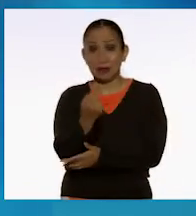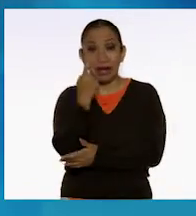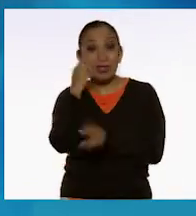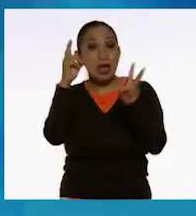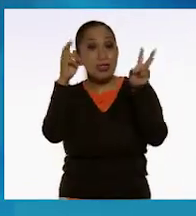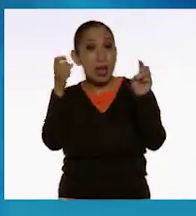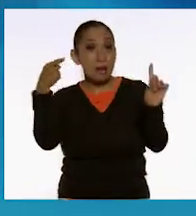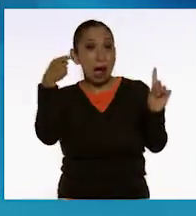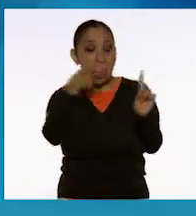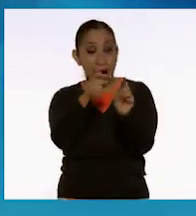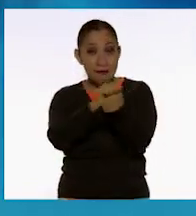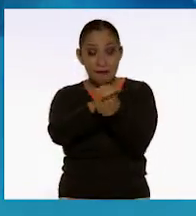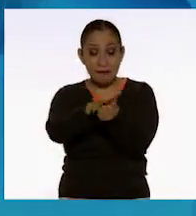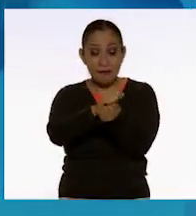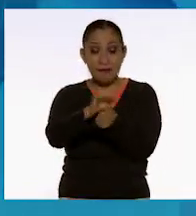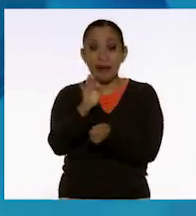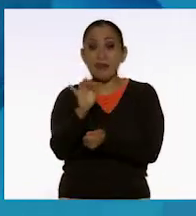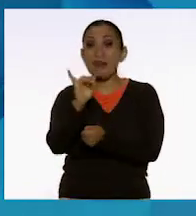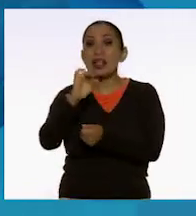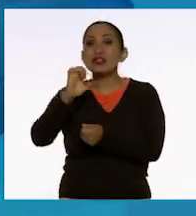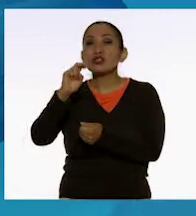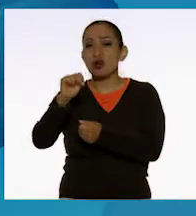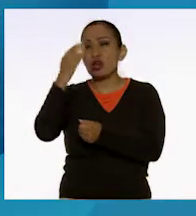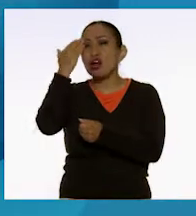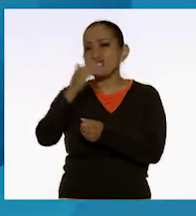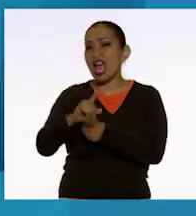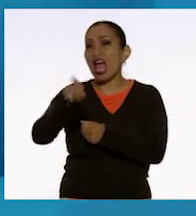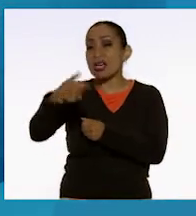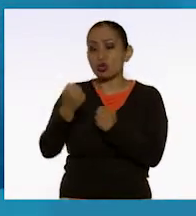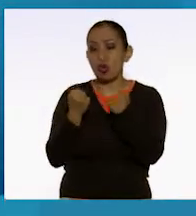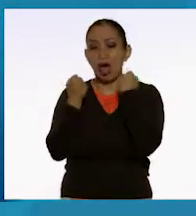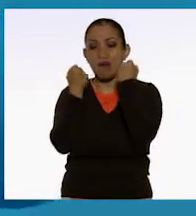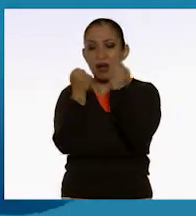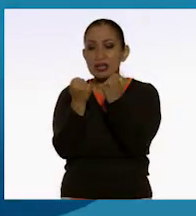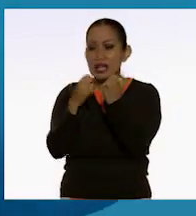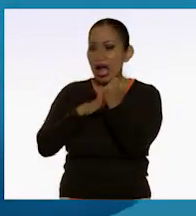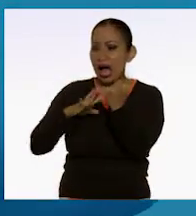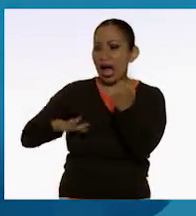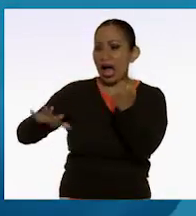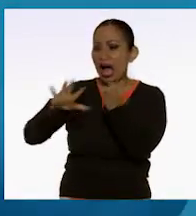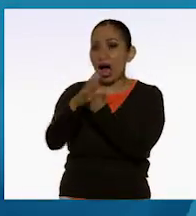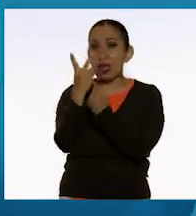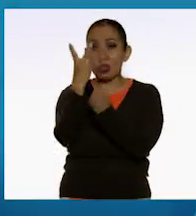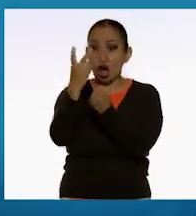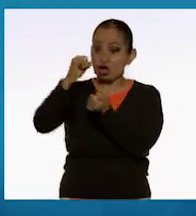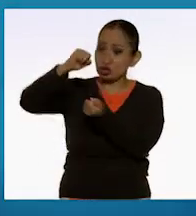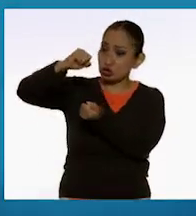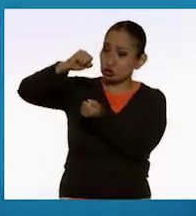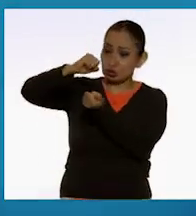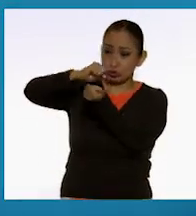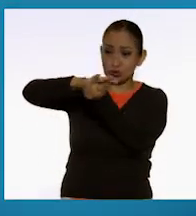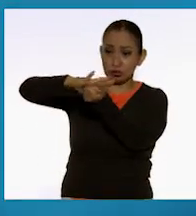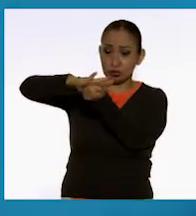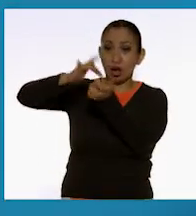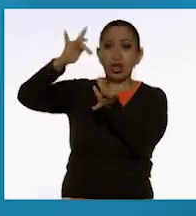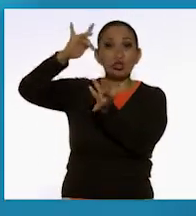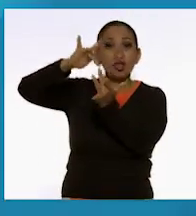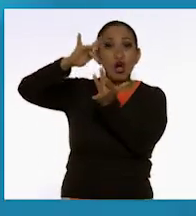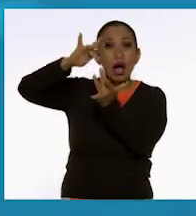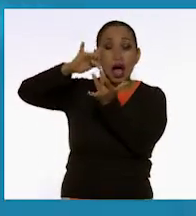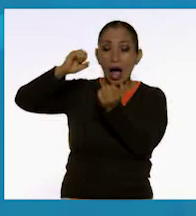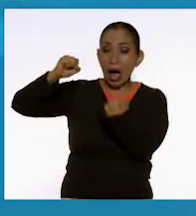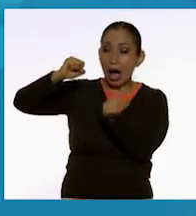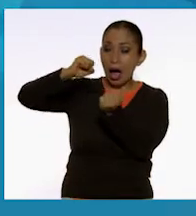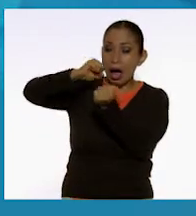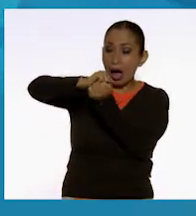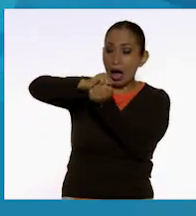tema es fricción, ¿verdad? Uh-huh. Y yo sé que es una fuerza existente entre dos superficies que se encuentran en contacto y que